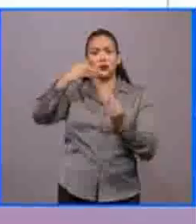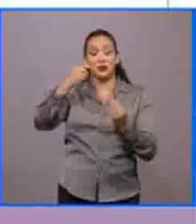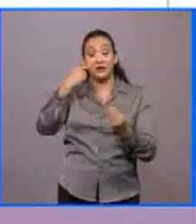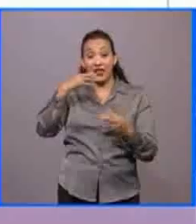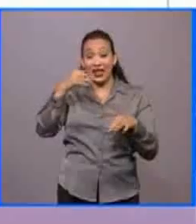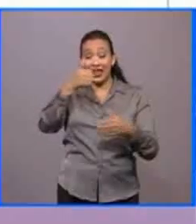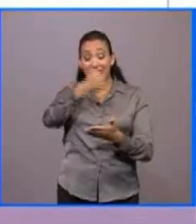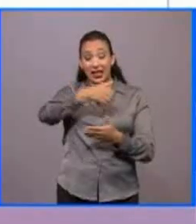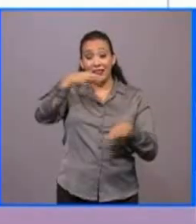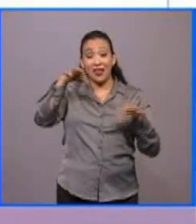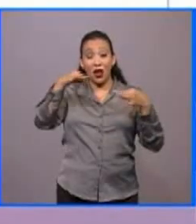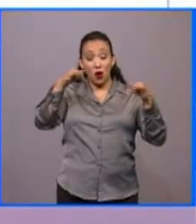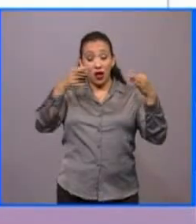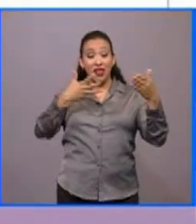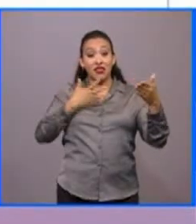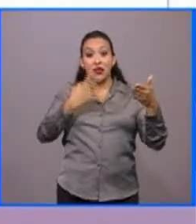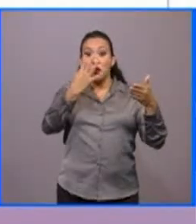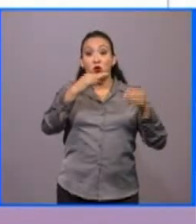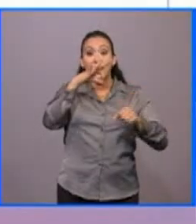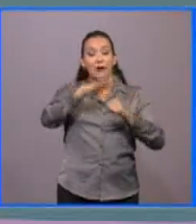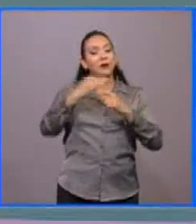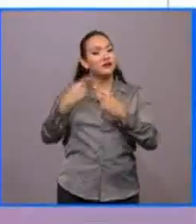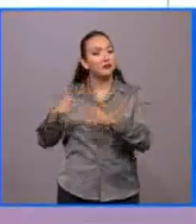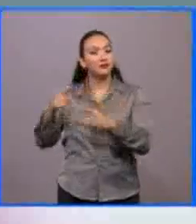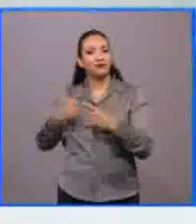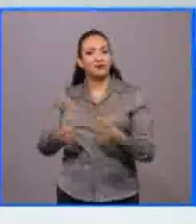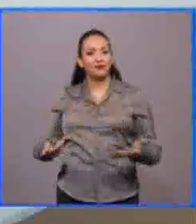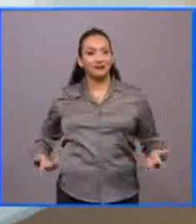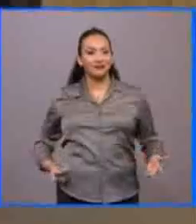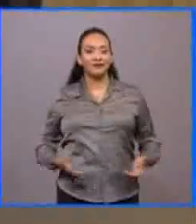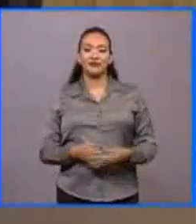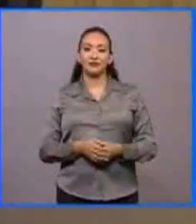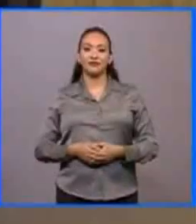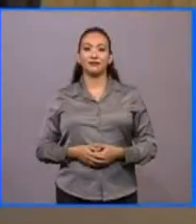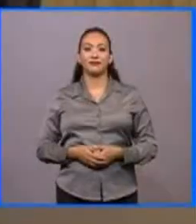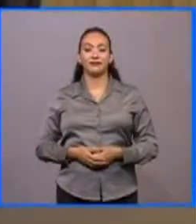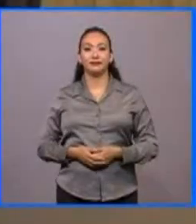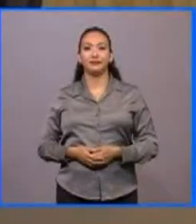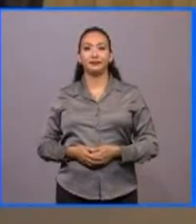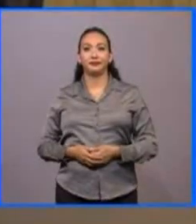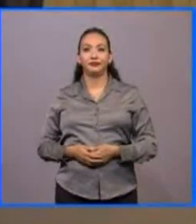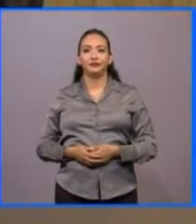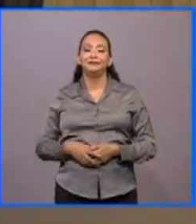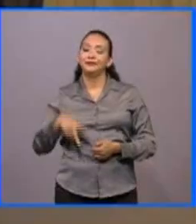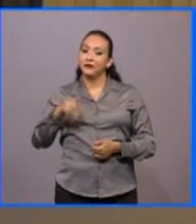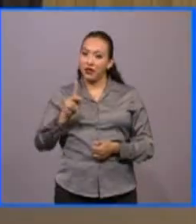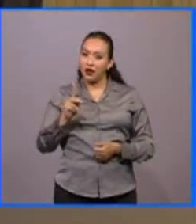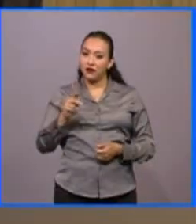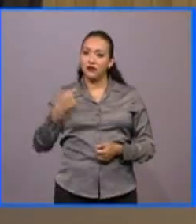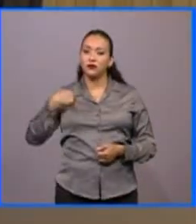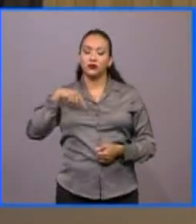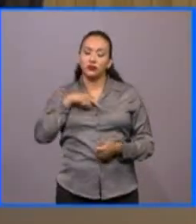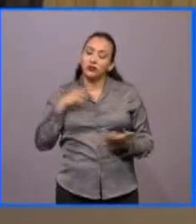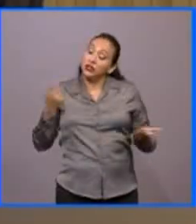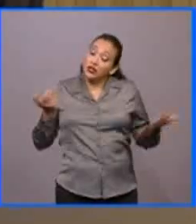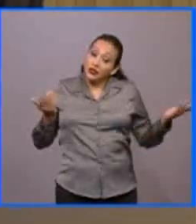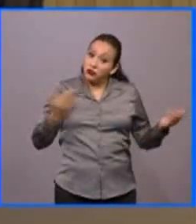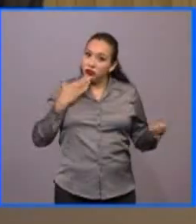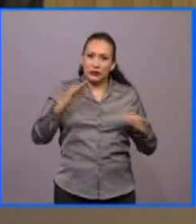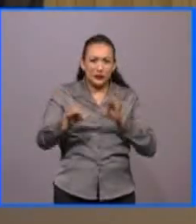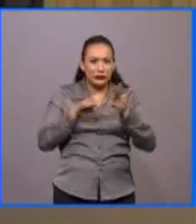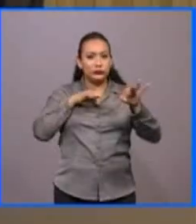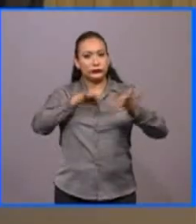cada boleta puede contener hasta 9 votos distintos. pero estamos construyendo el mejor modelo. Nos